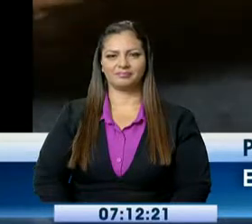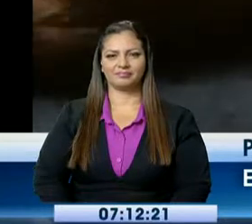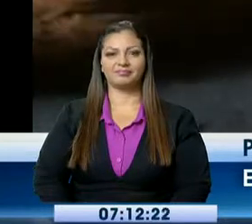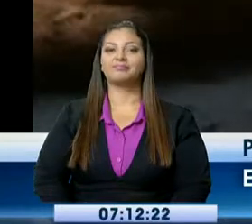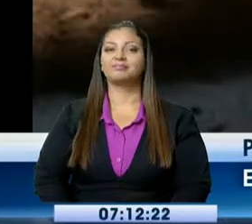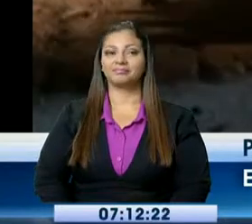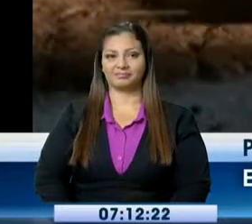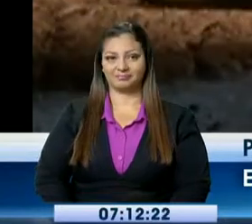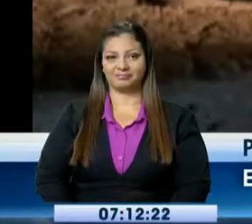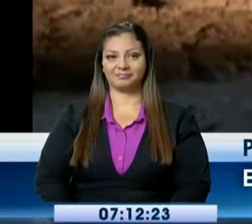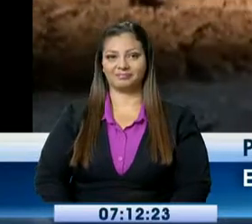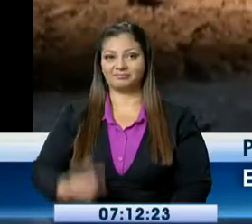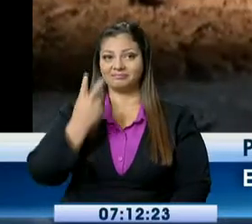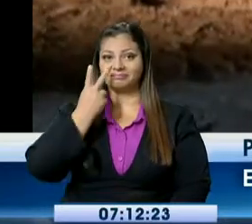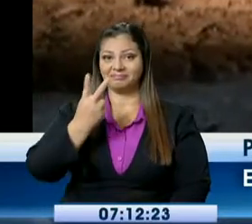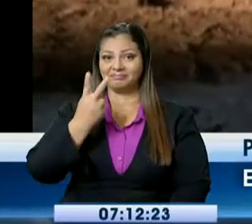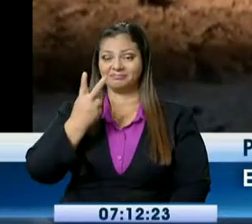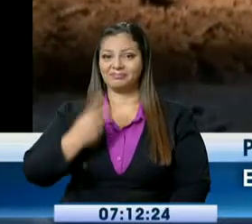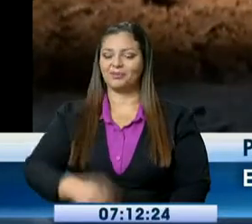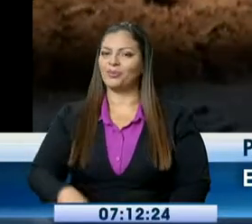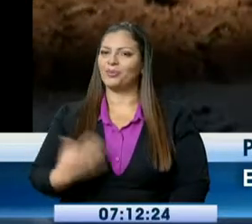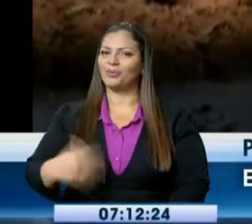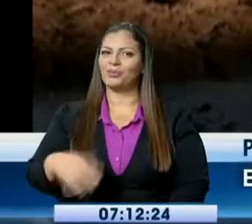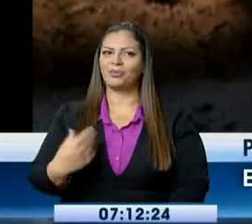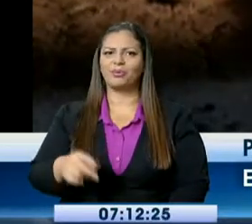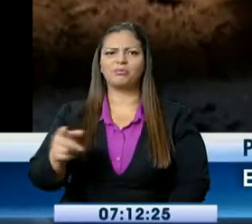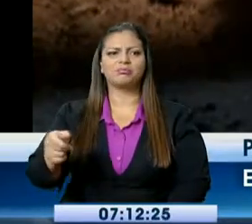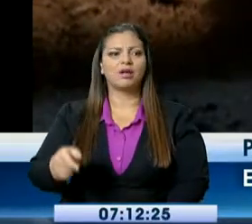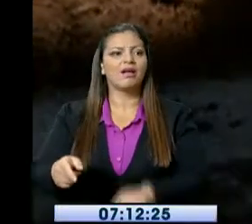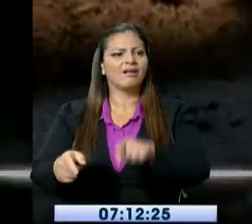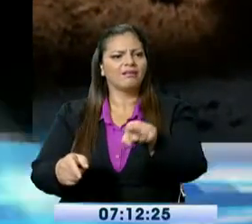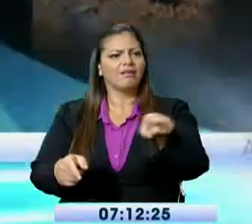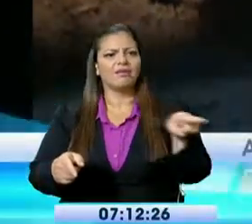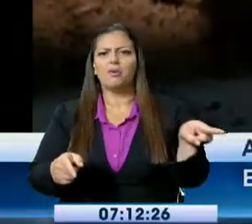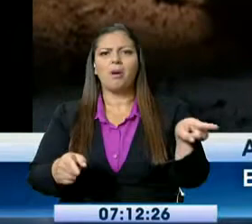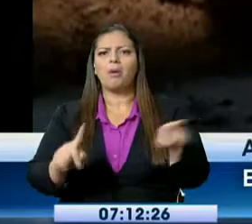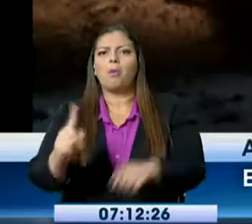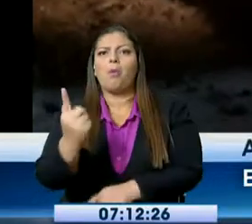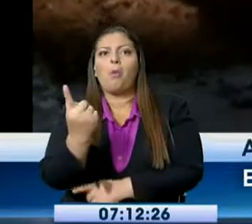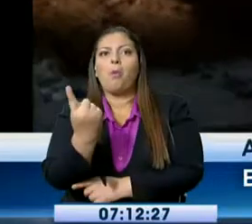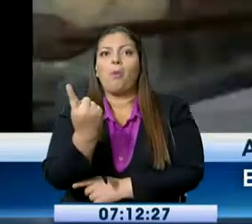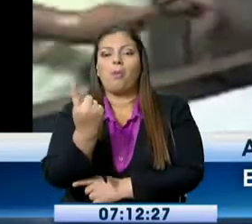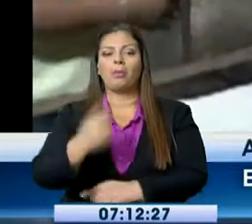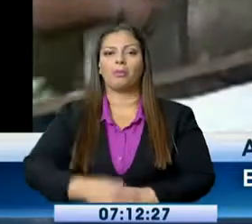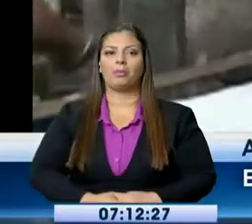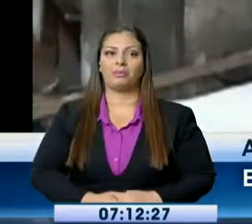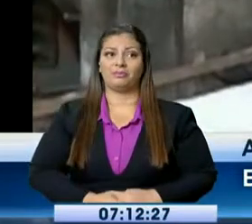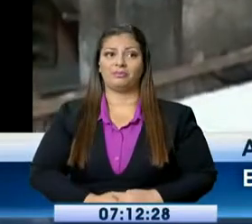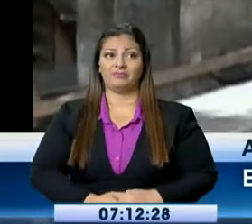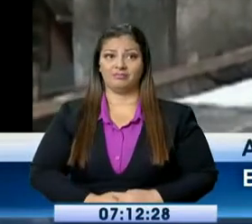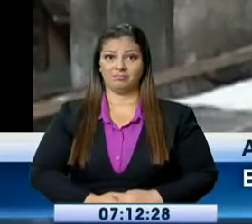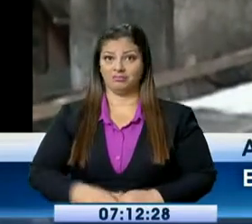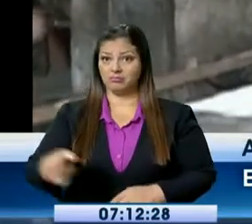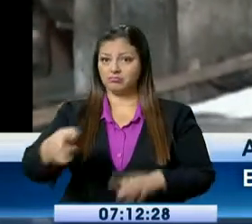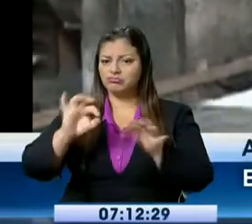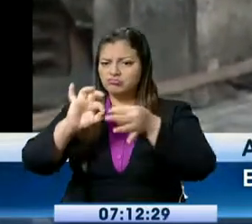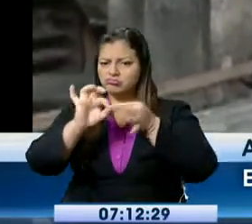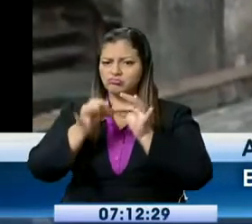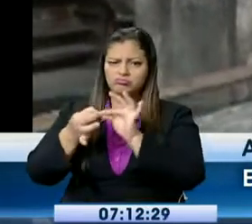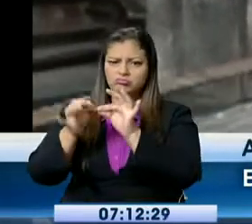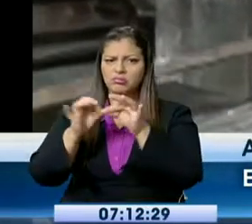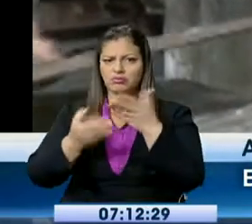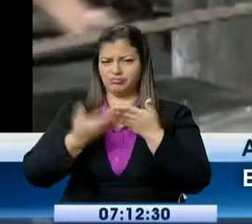Este es quizá uno de los pocos hornos a leña que existe en el país. Mantenerlo no es sencillo, según el hijo de doña